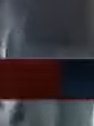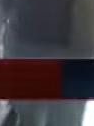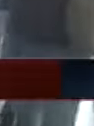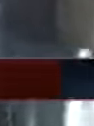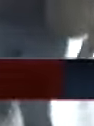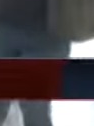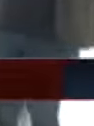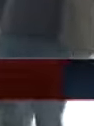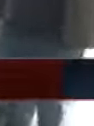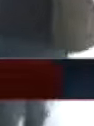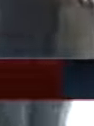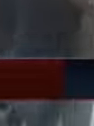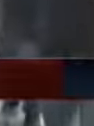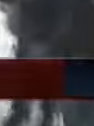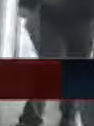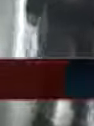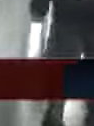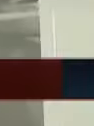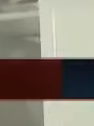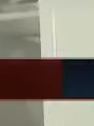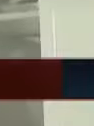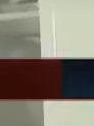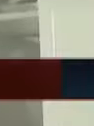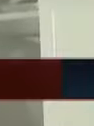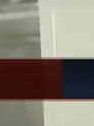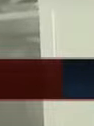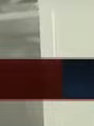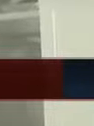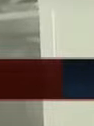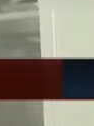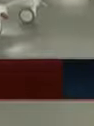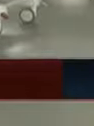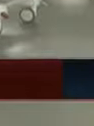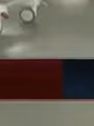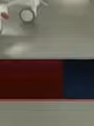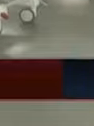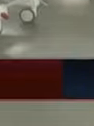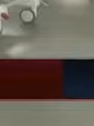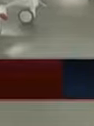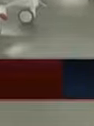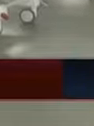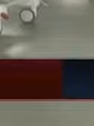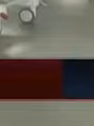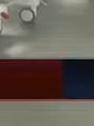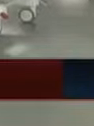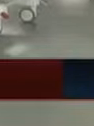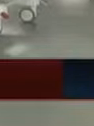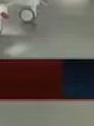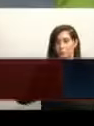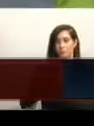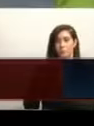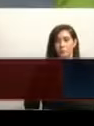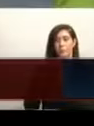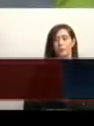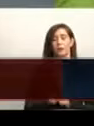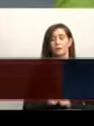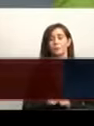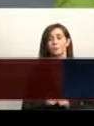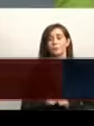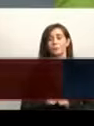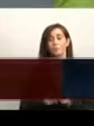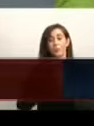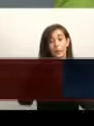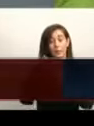se readecuarán las carpas donadas por el Partido Revolucionario Moderno al Hospital Morillo Quín de La Vega. El número